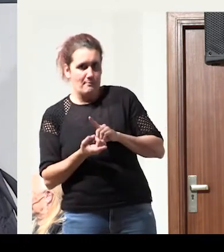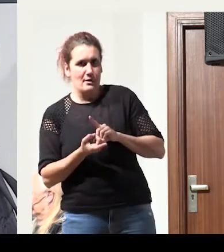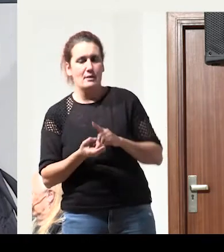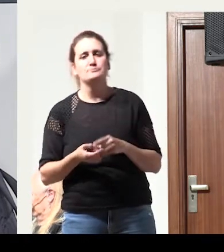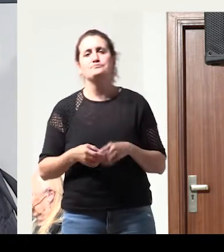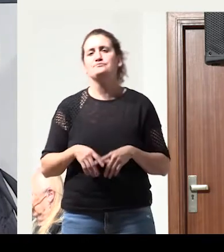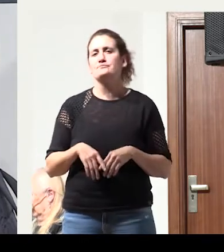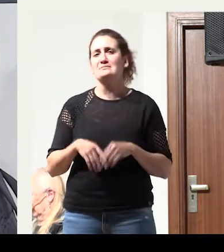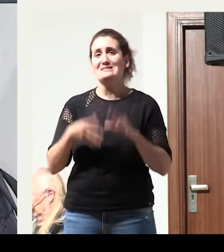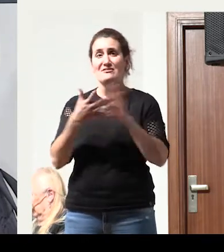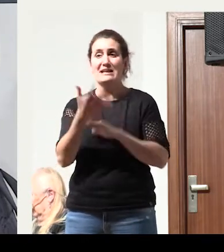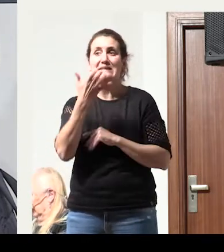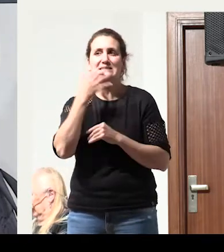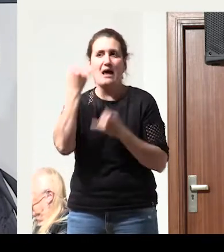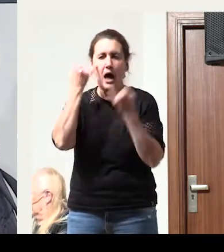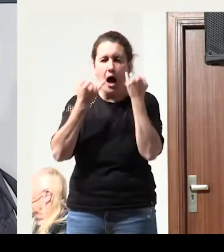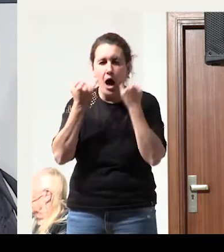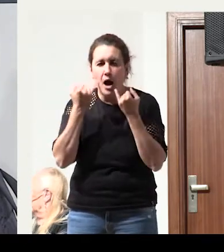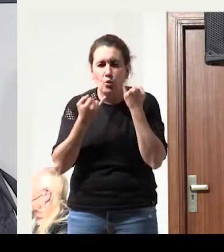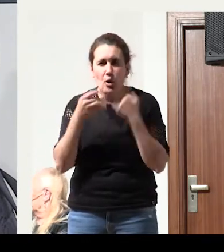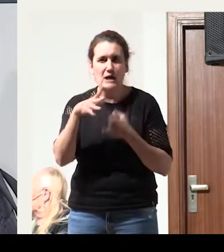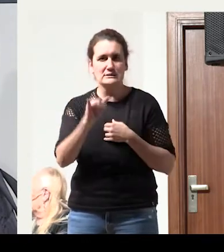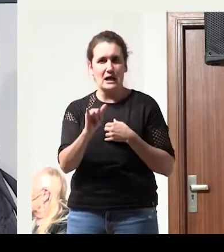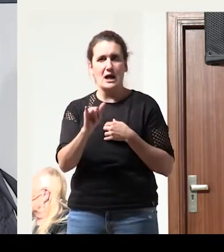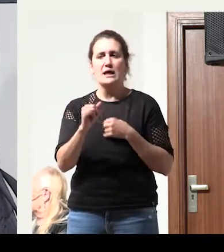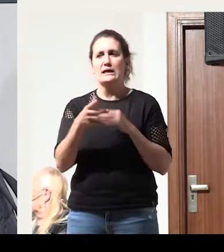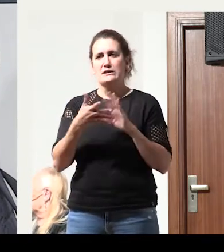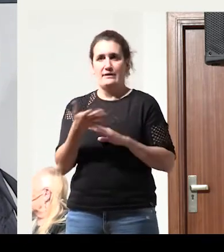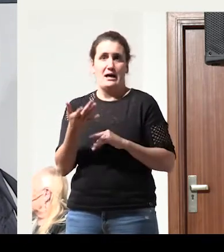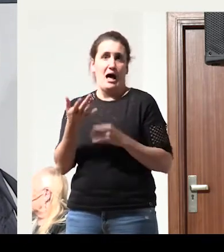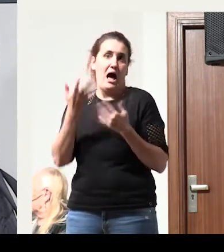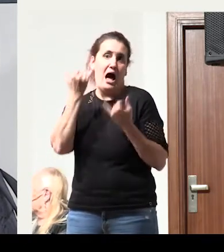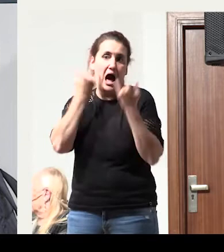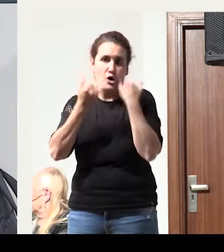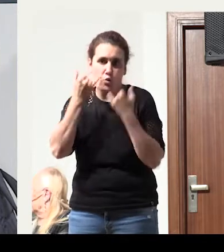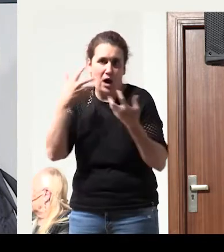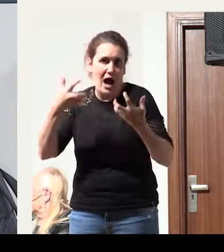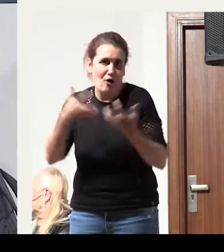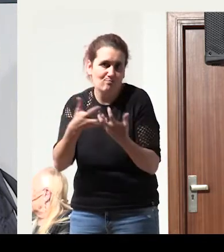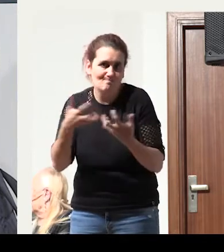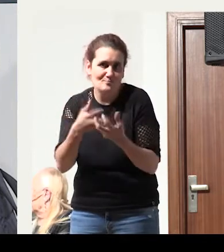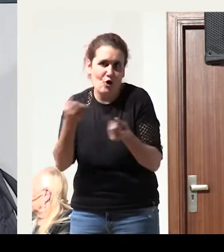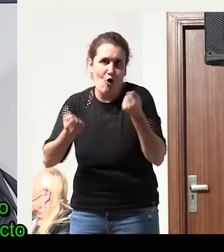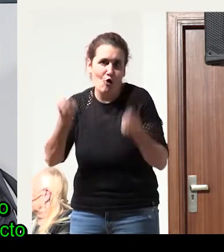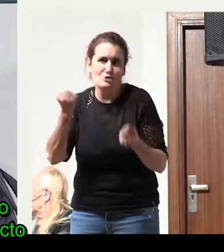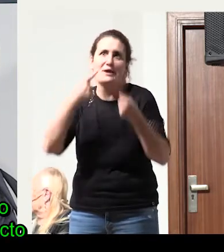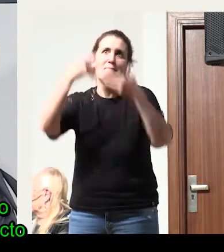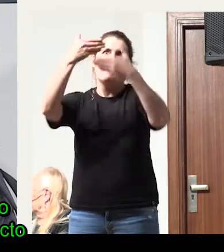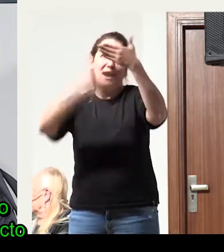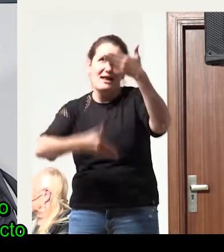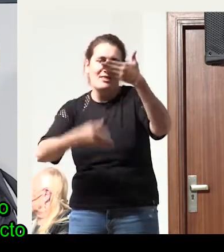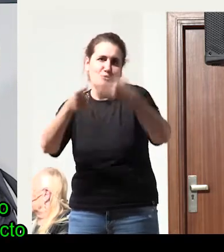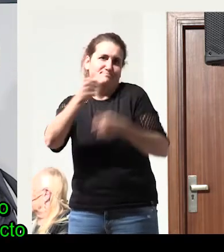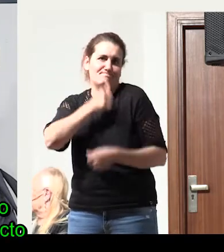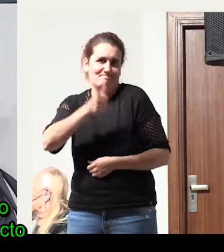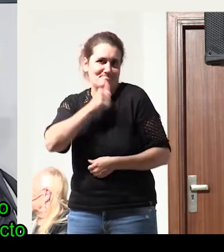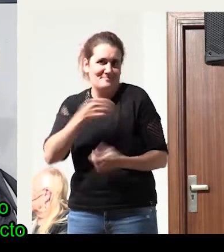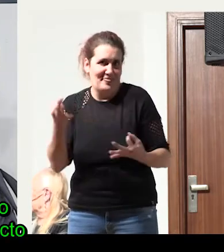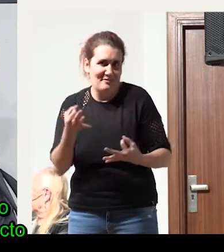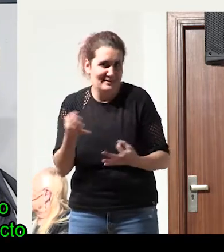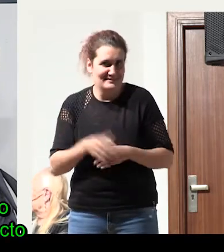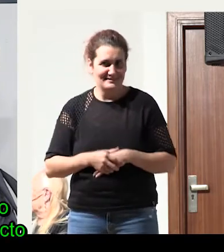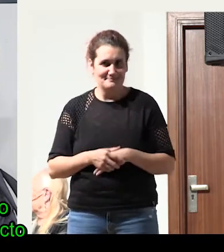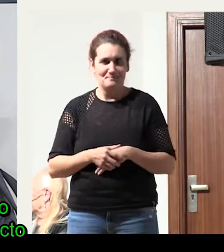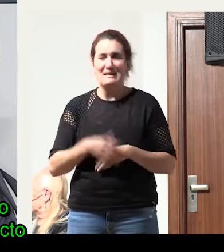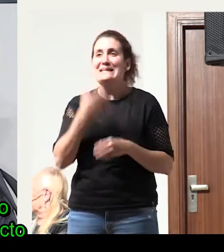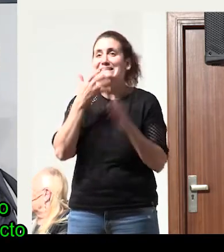tienes arrugas, tendrás que aguantar la arruga del coche o tendrás que aguantar la arruga de la pared. Quiero decir, de alguna manera el entorno tiene